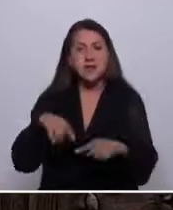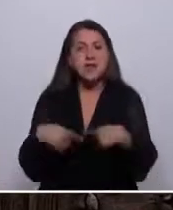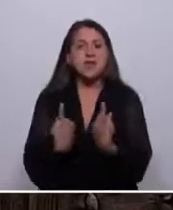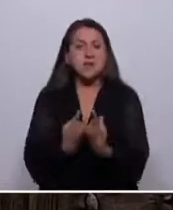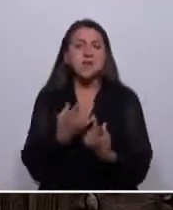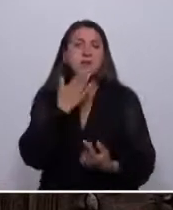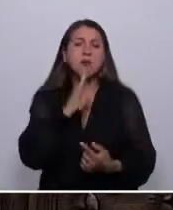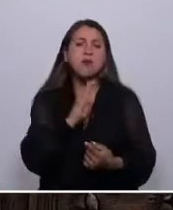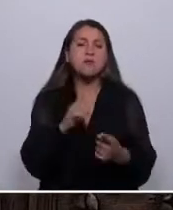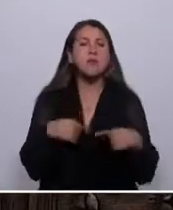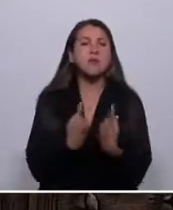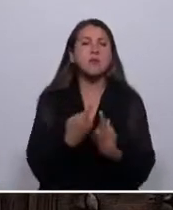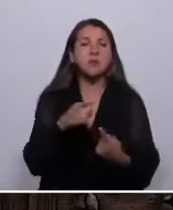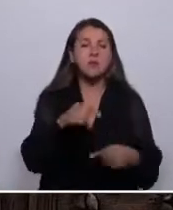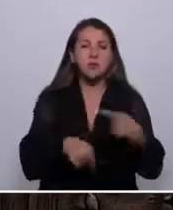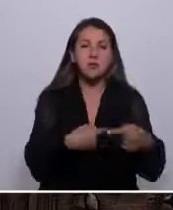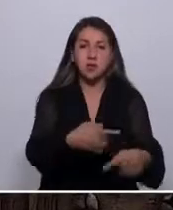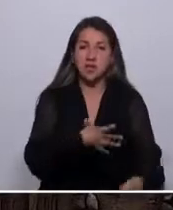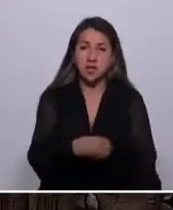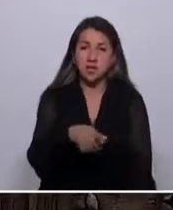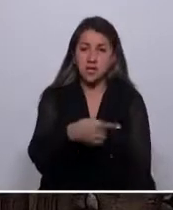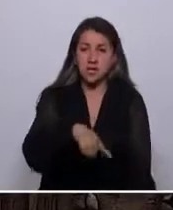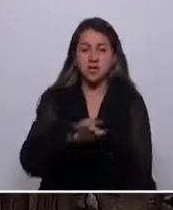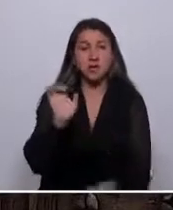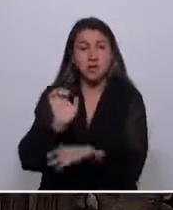para nuestros hijos? No así el Estado.